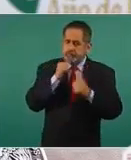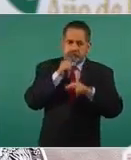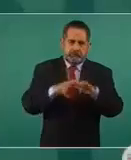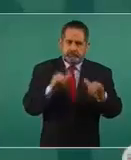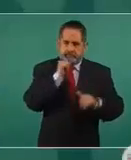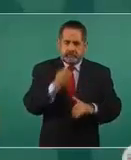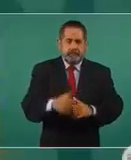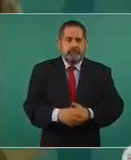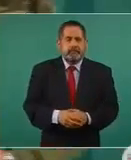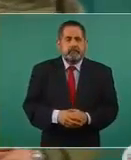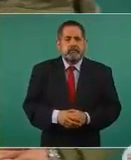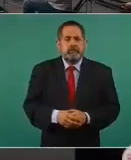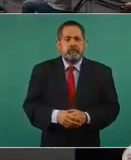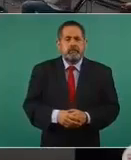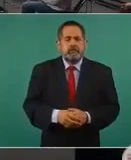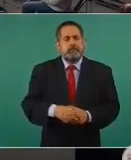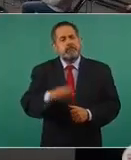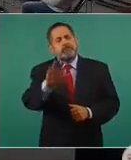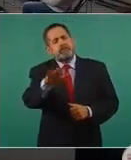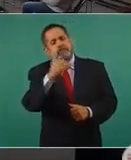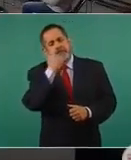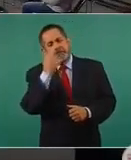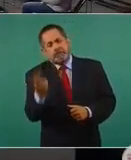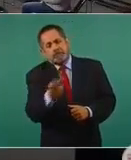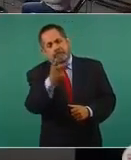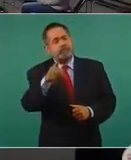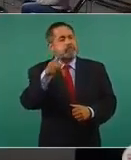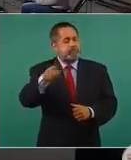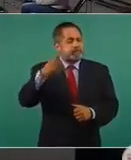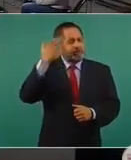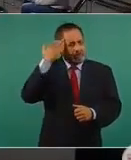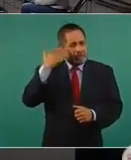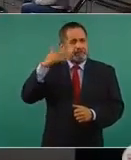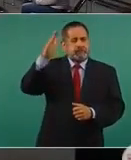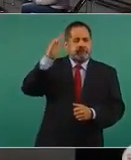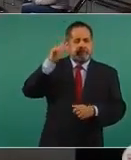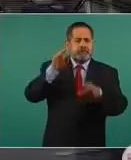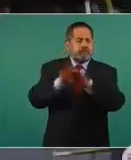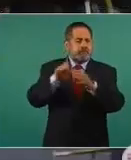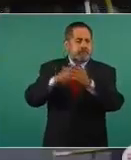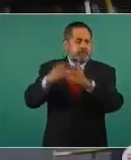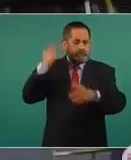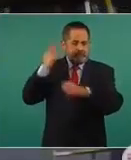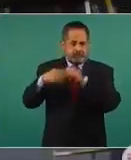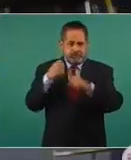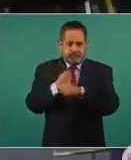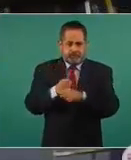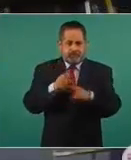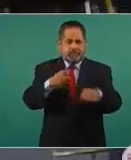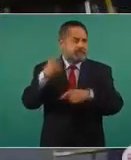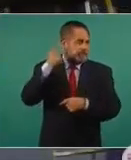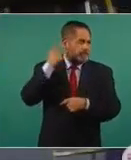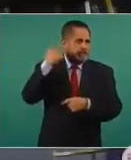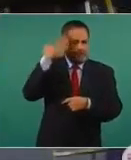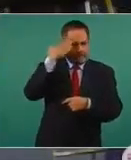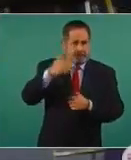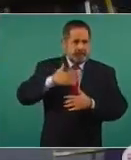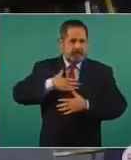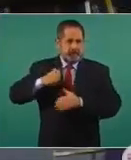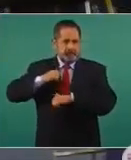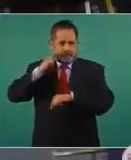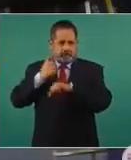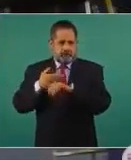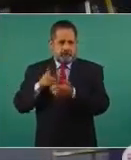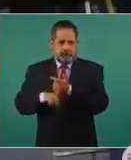se tenía. General, Gracias. nada más puntualmente preguntarle si en aquel momento entonces sí tuvieron conocimiento, y aunque no fuera la